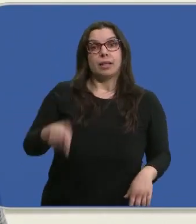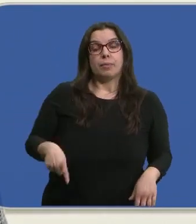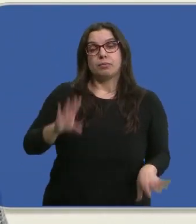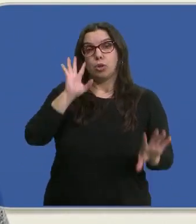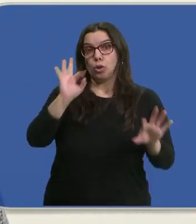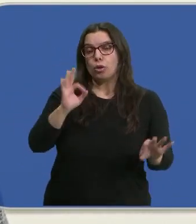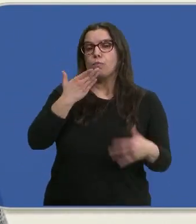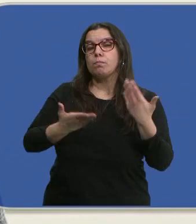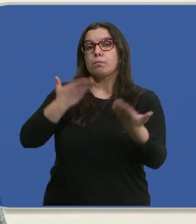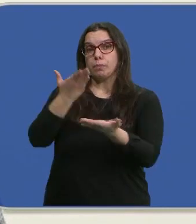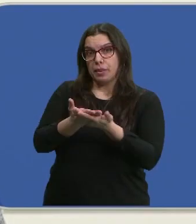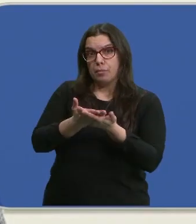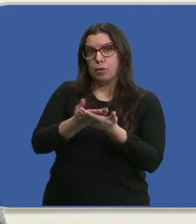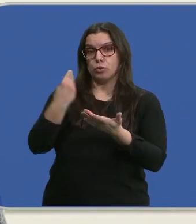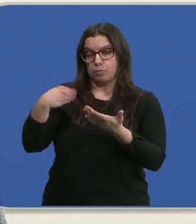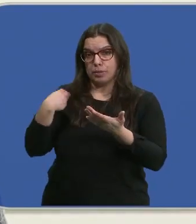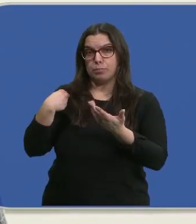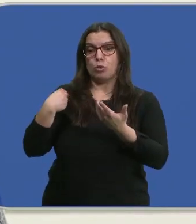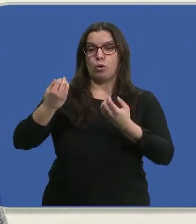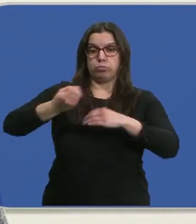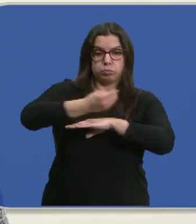como no, solicitamos dentro de estas